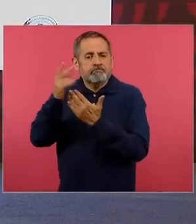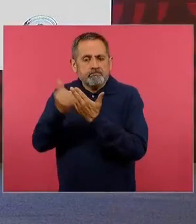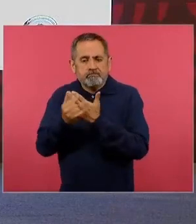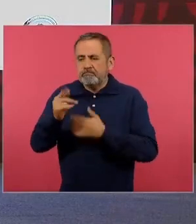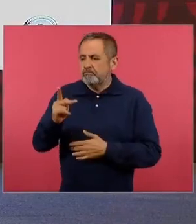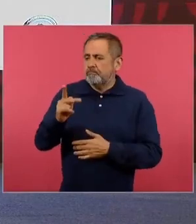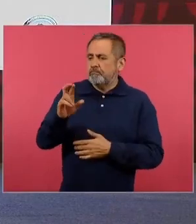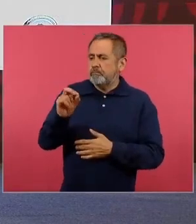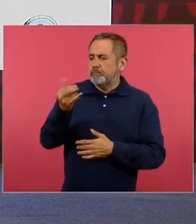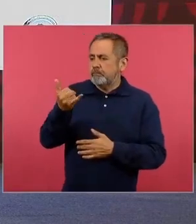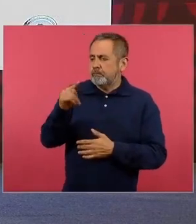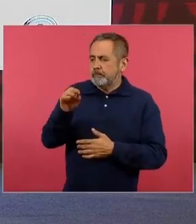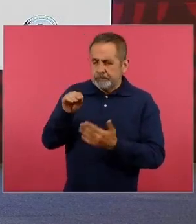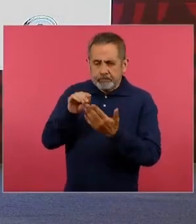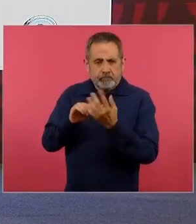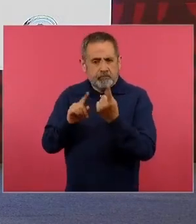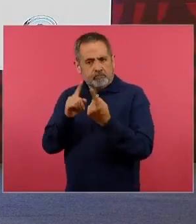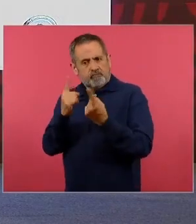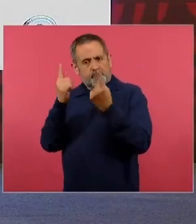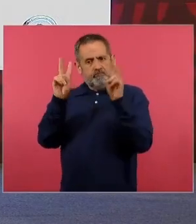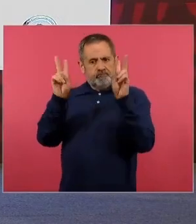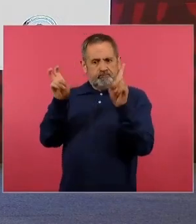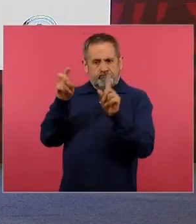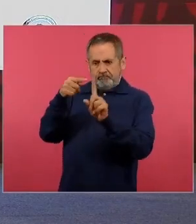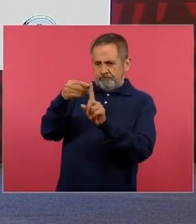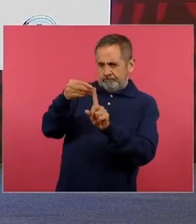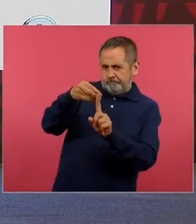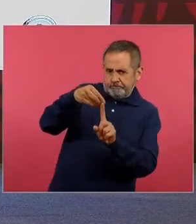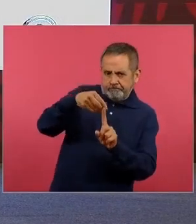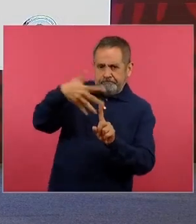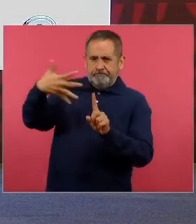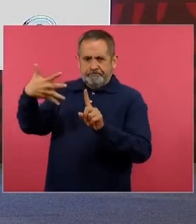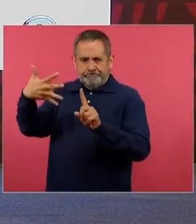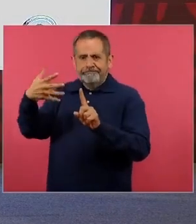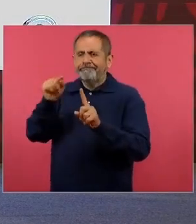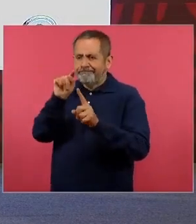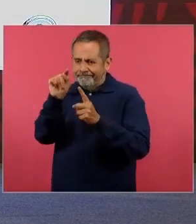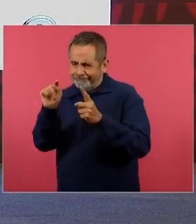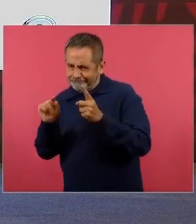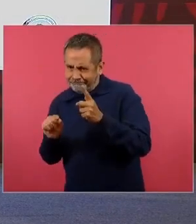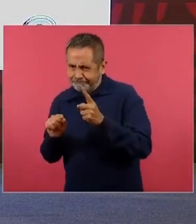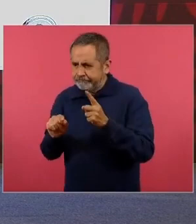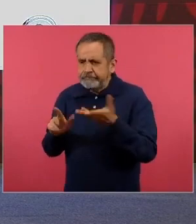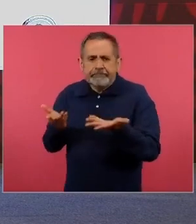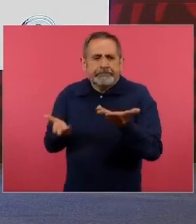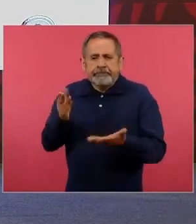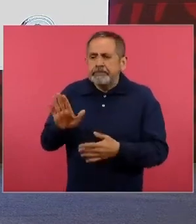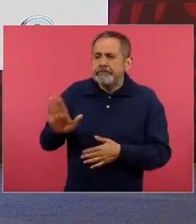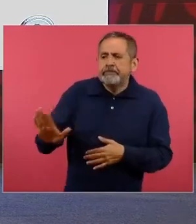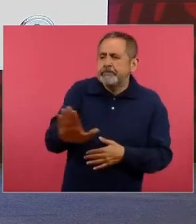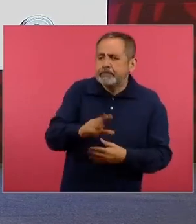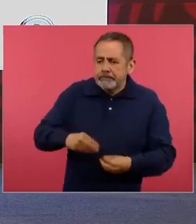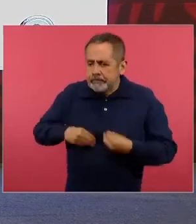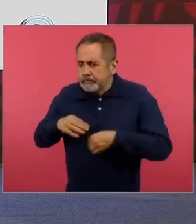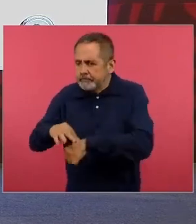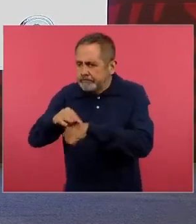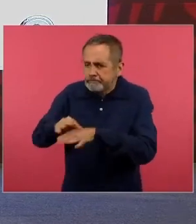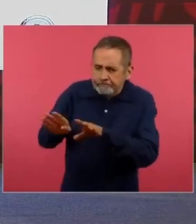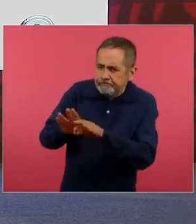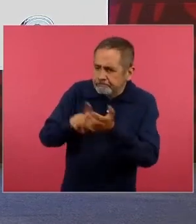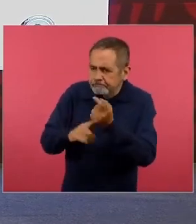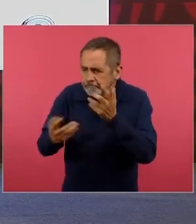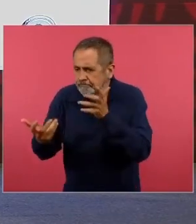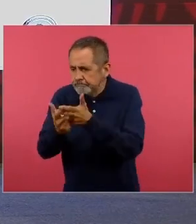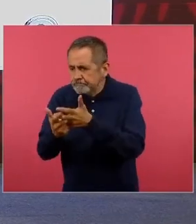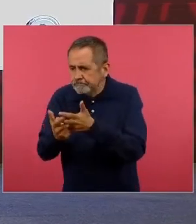por proyectos que permiten contextualizar los contenidos y organizar el trabajo a partir de la realidad, con múltiples actividades que